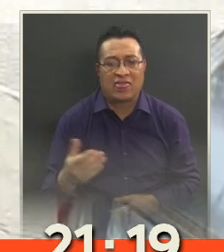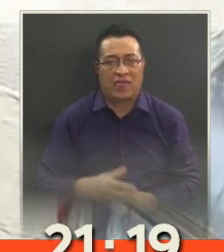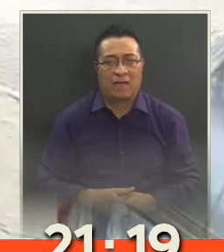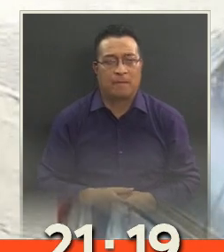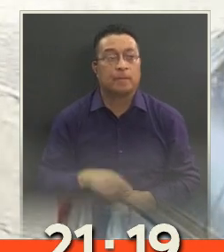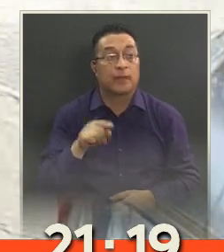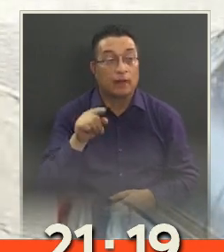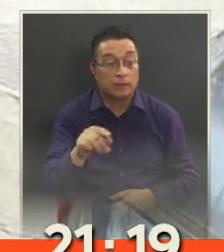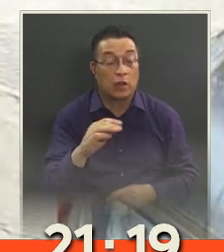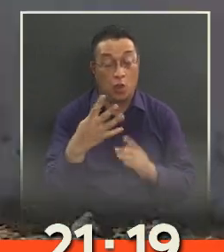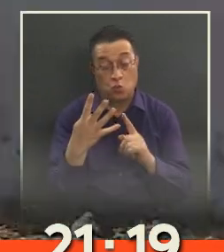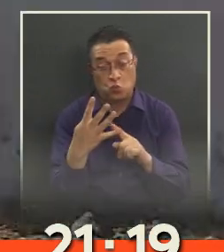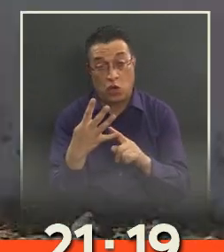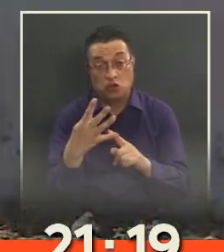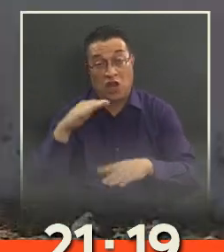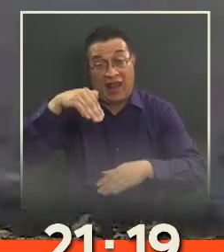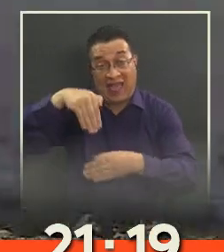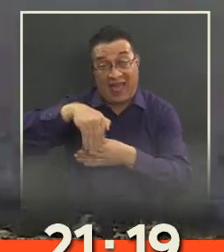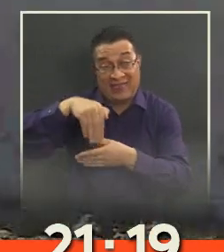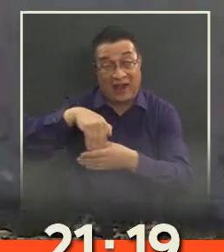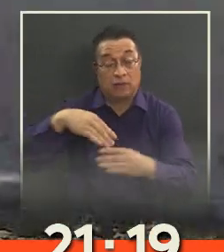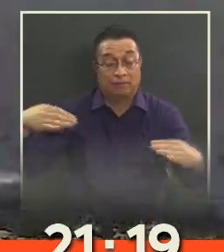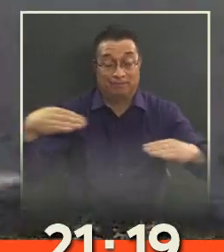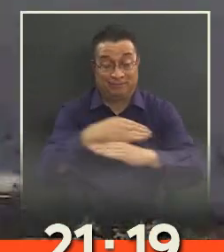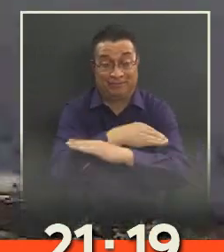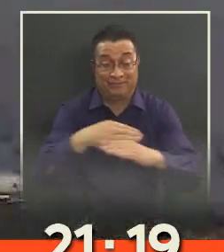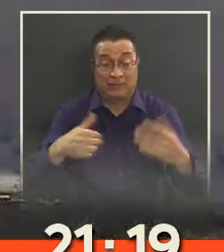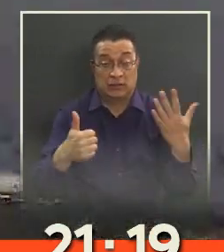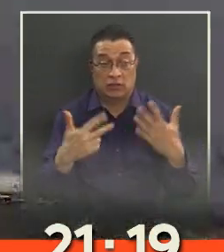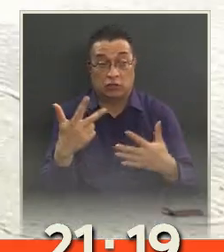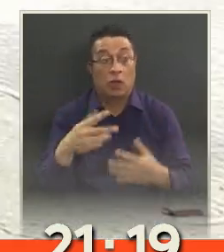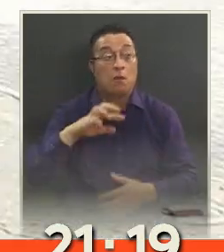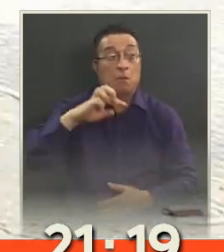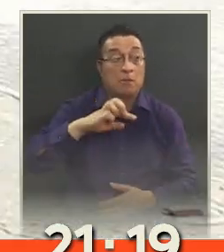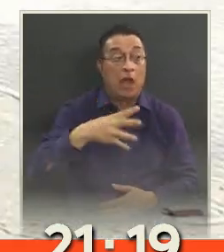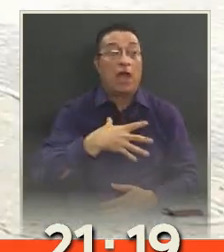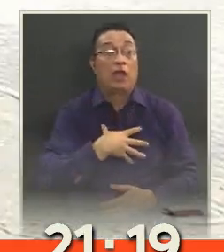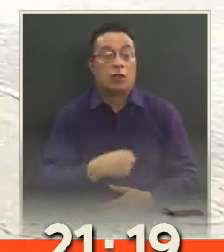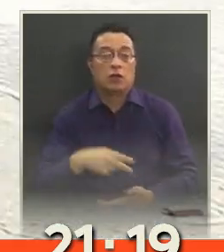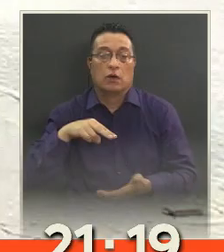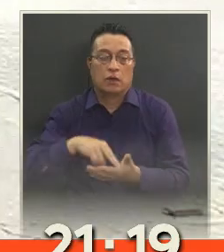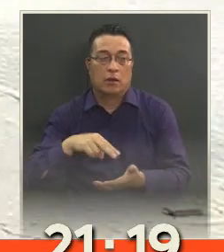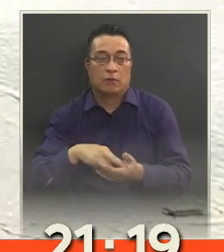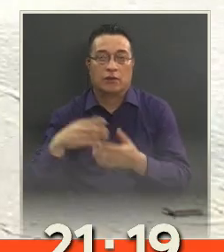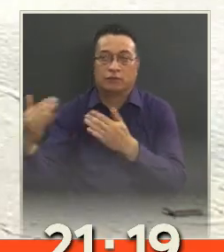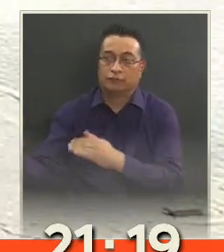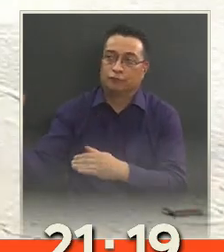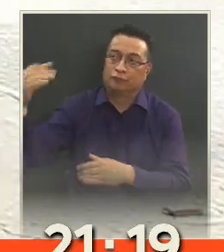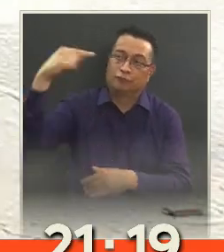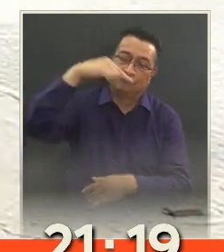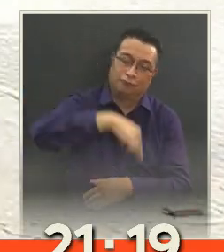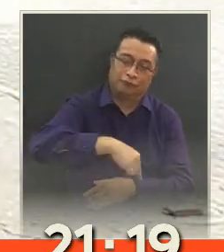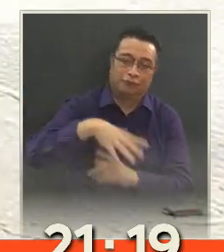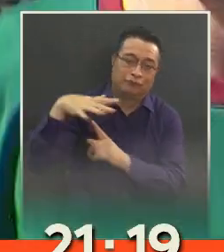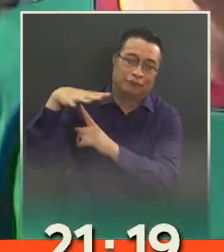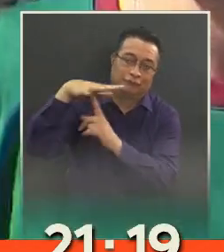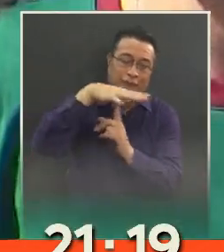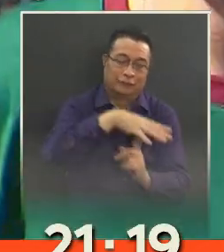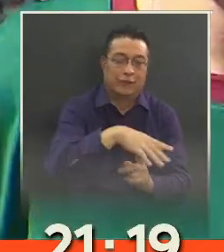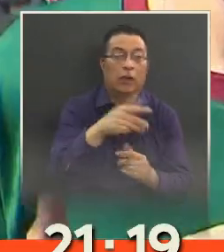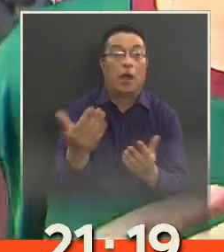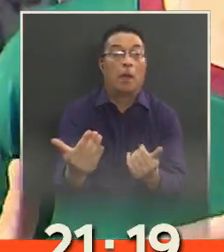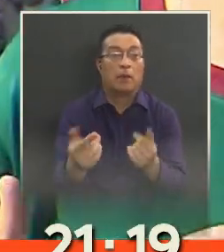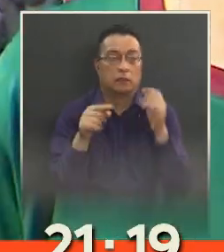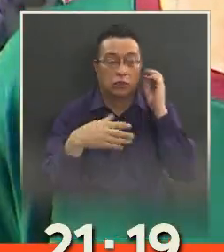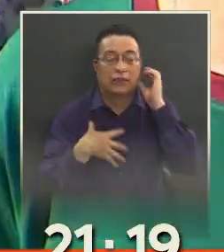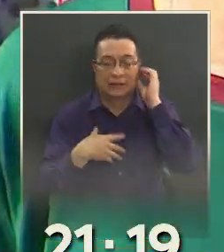de la tarde y en medio de la carretera en la ruta 68, padre e hijo esperaron el traslado del nuevo presidente hasta La Moneda. Quise hoy